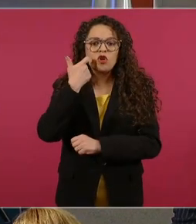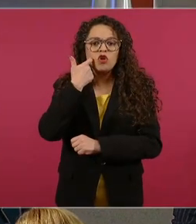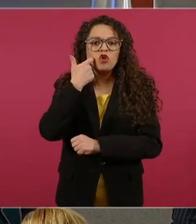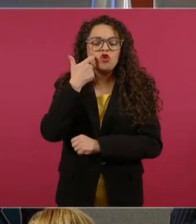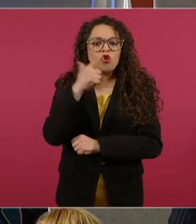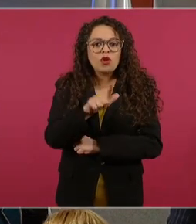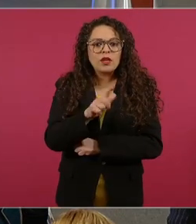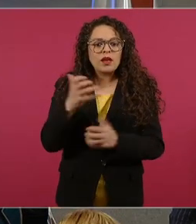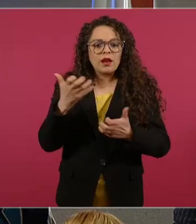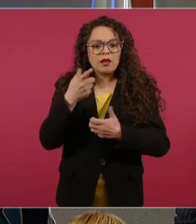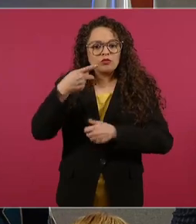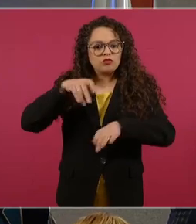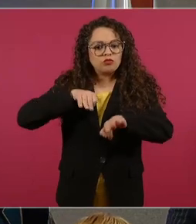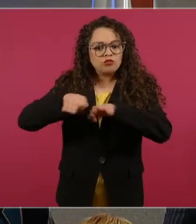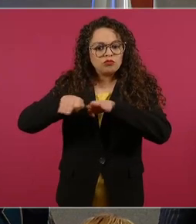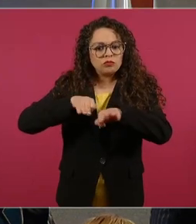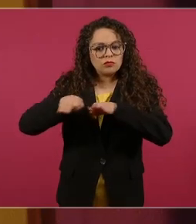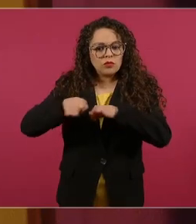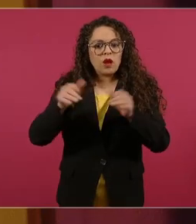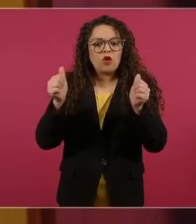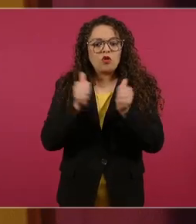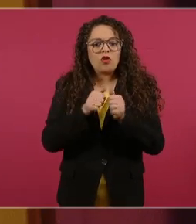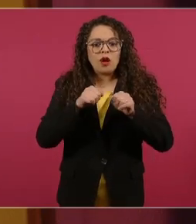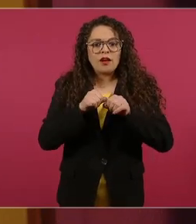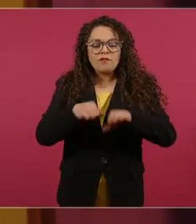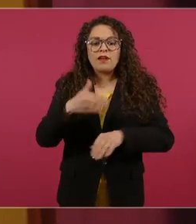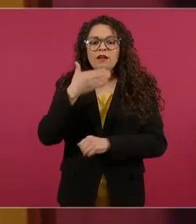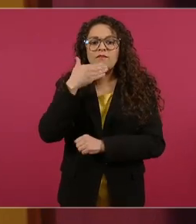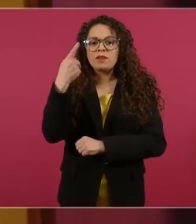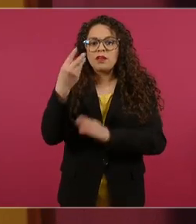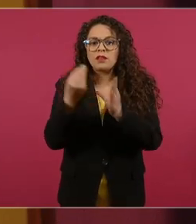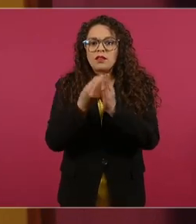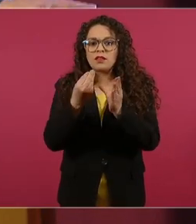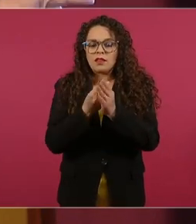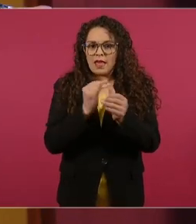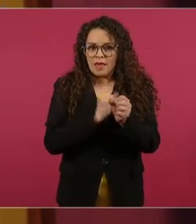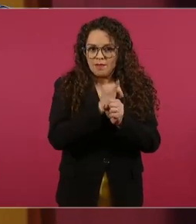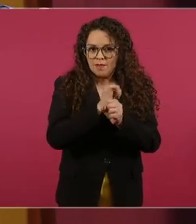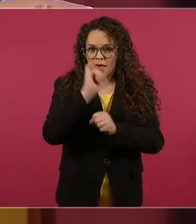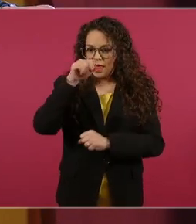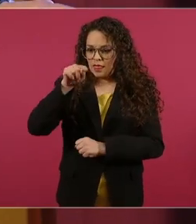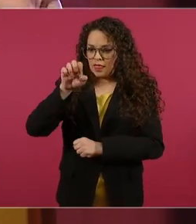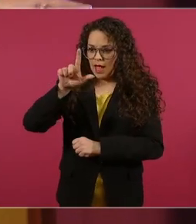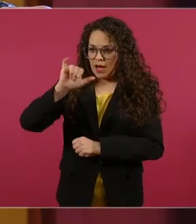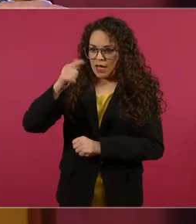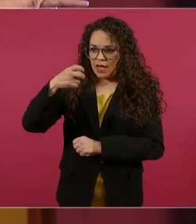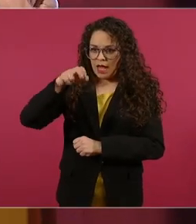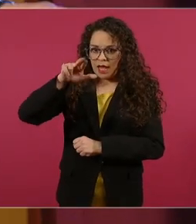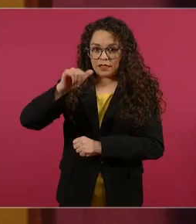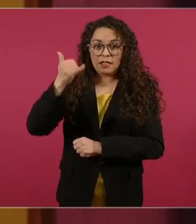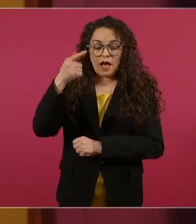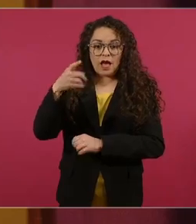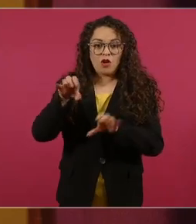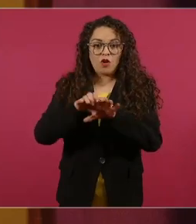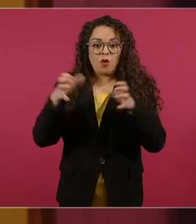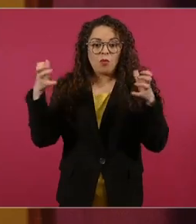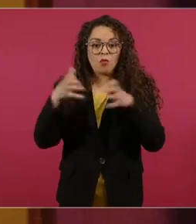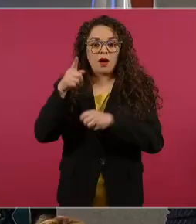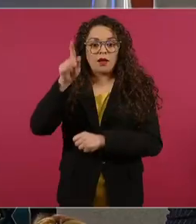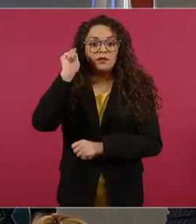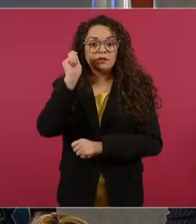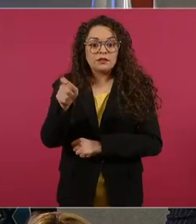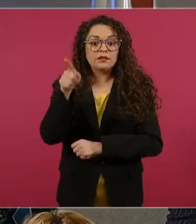la base de una buena información de inteligencia y a llevar a cabo operaciones contra objetivos de alto